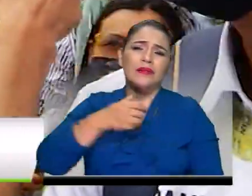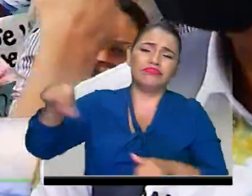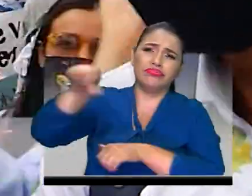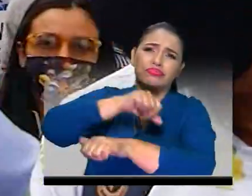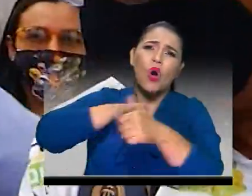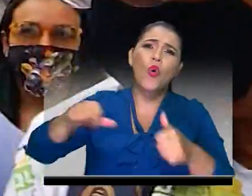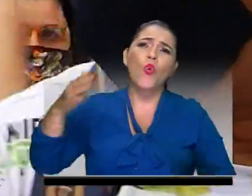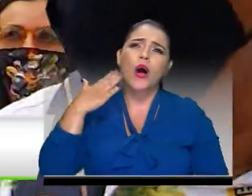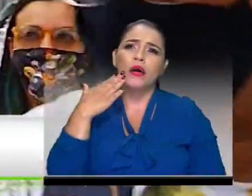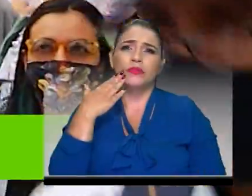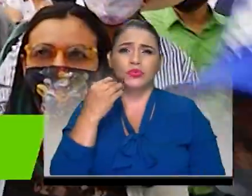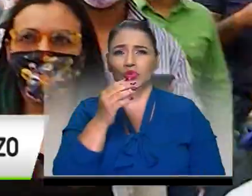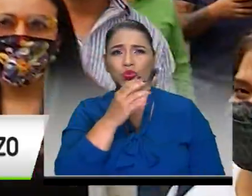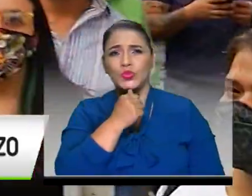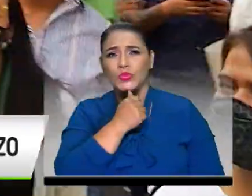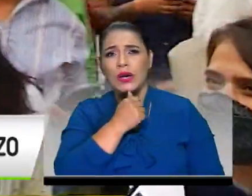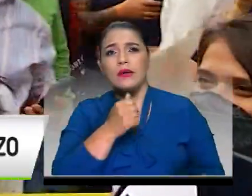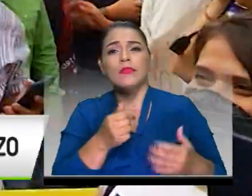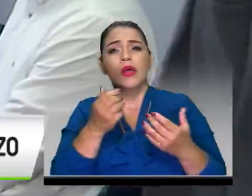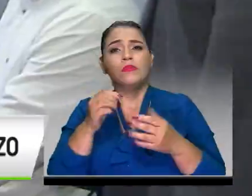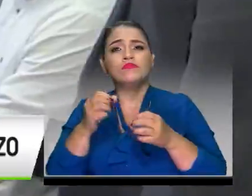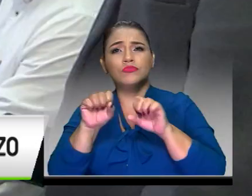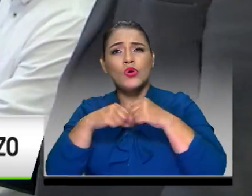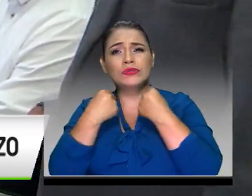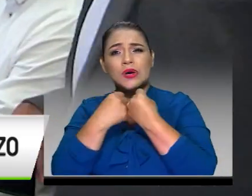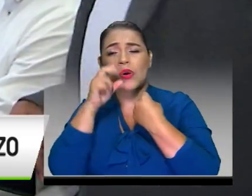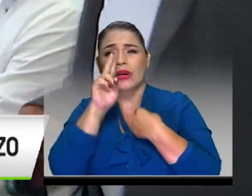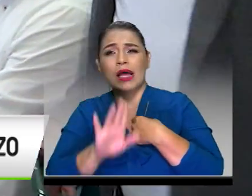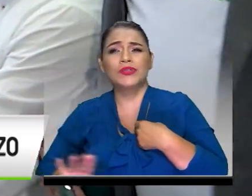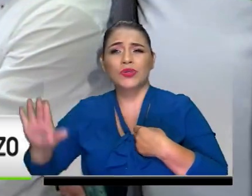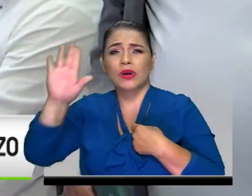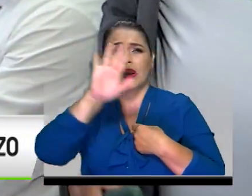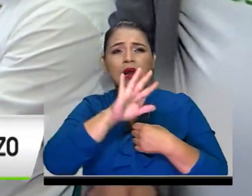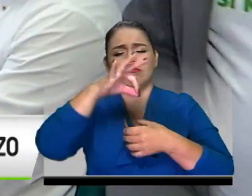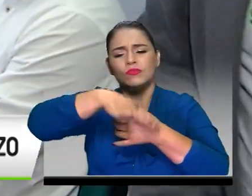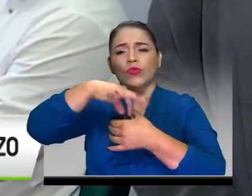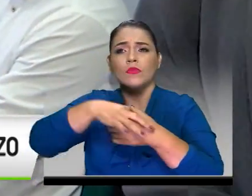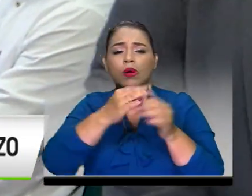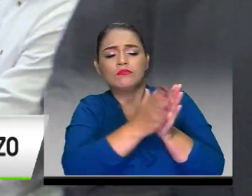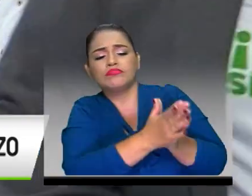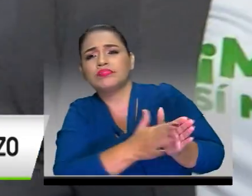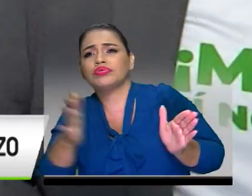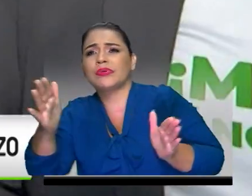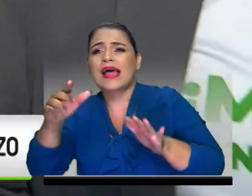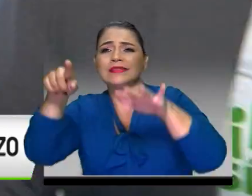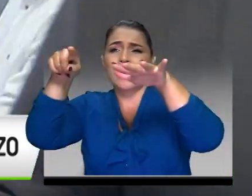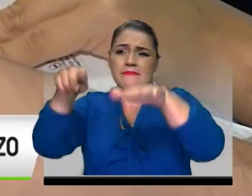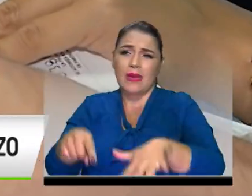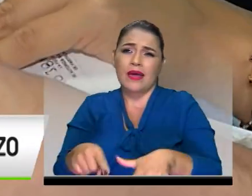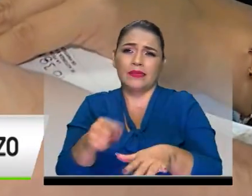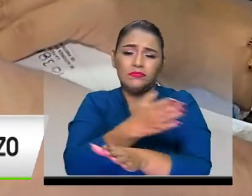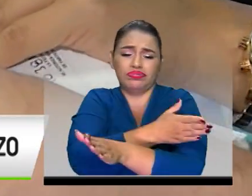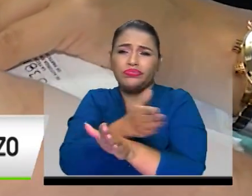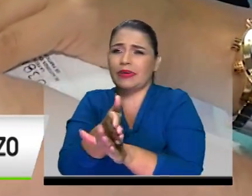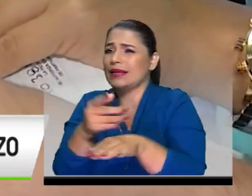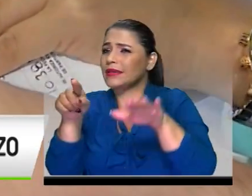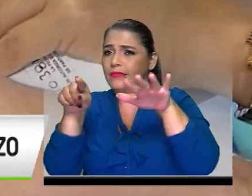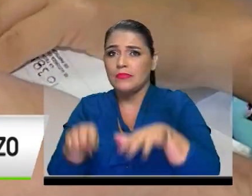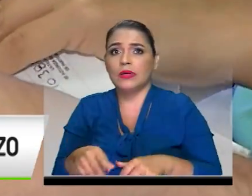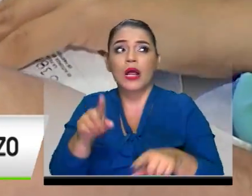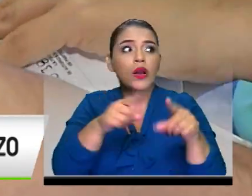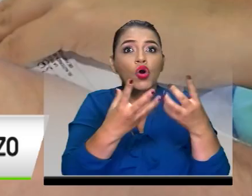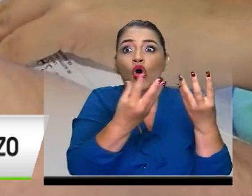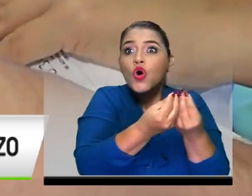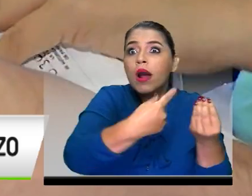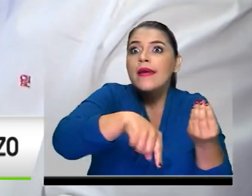Medellín reveló que el Consejo Nacional electoral puede demorar hasta 6 meses en dar un pas y salvo al comité que pretende la salida Quintero luego